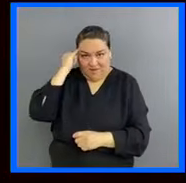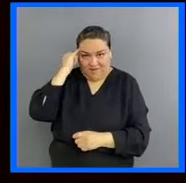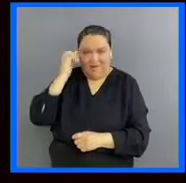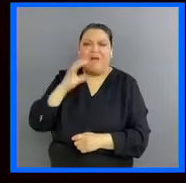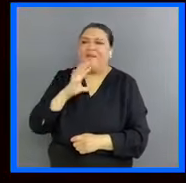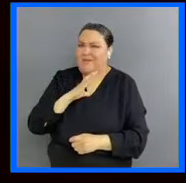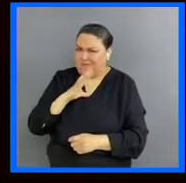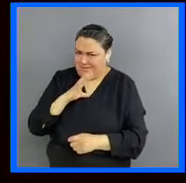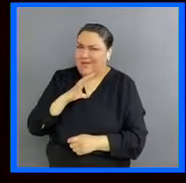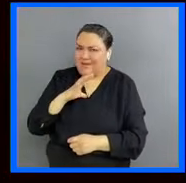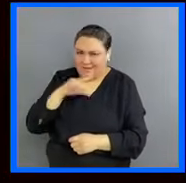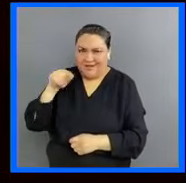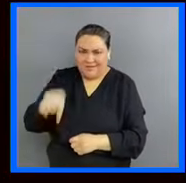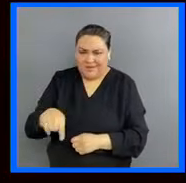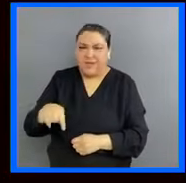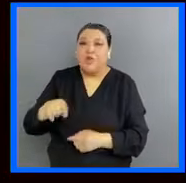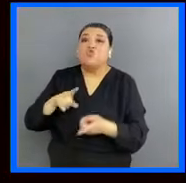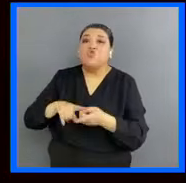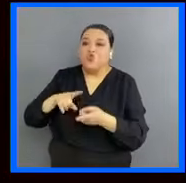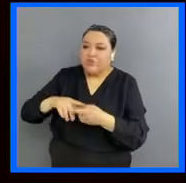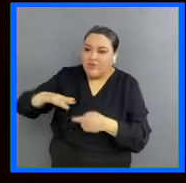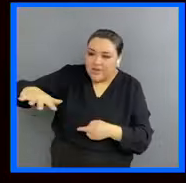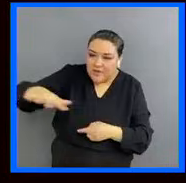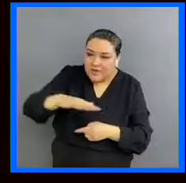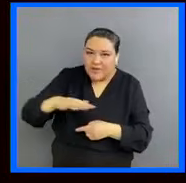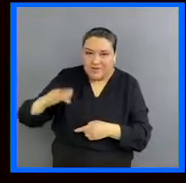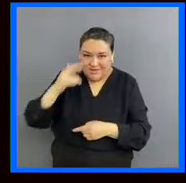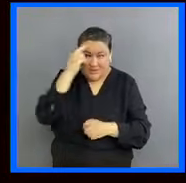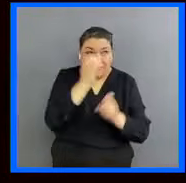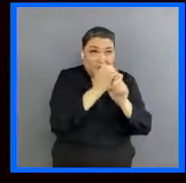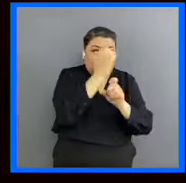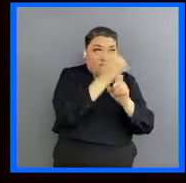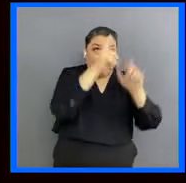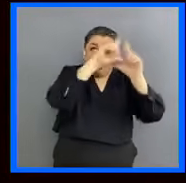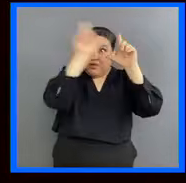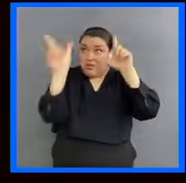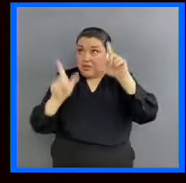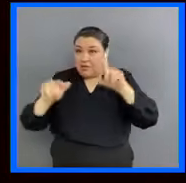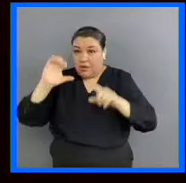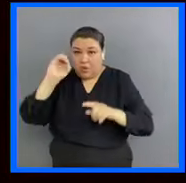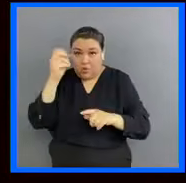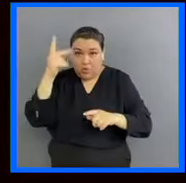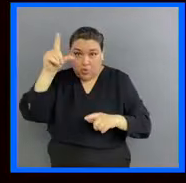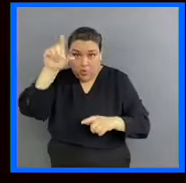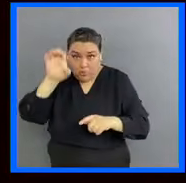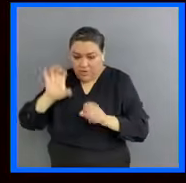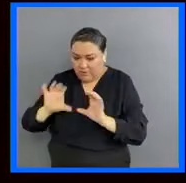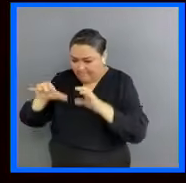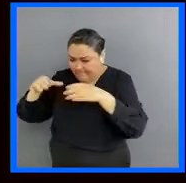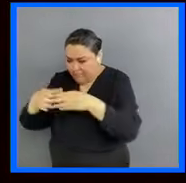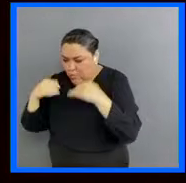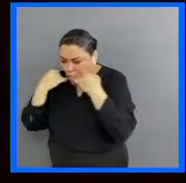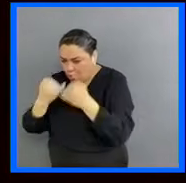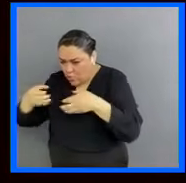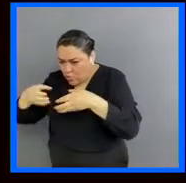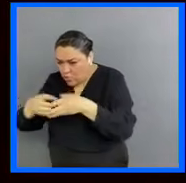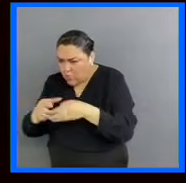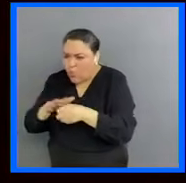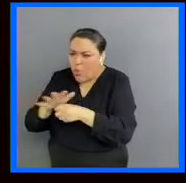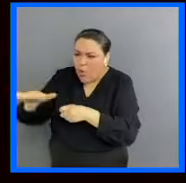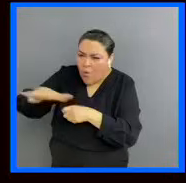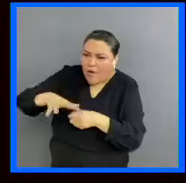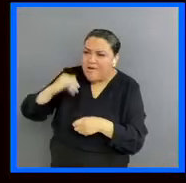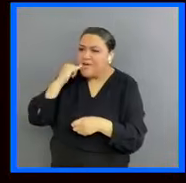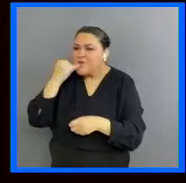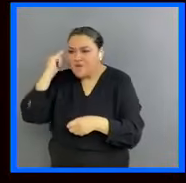manera local, ¿no? Cada junta local en cada entidad federativa revisa cuáles son las lenguas que se usan